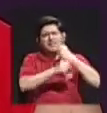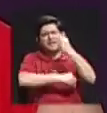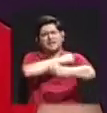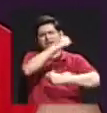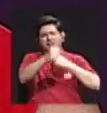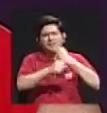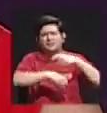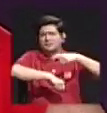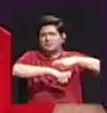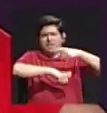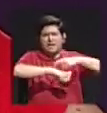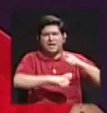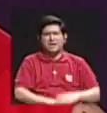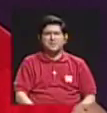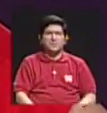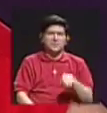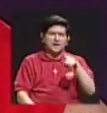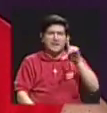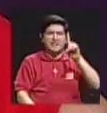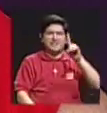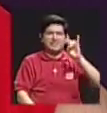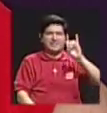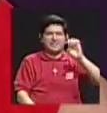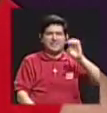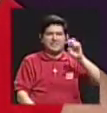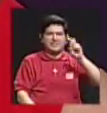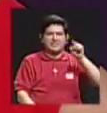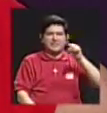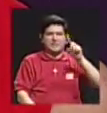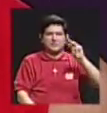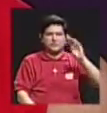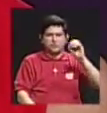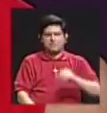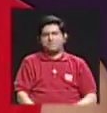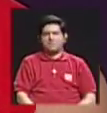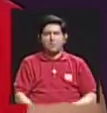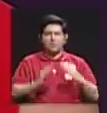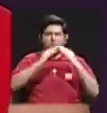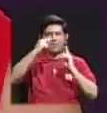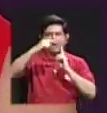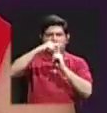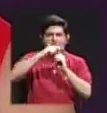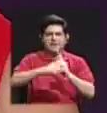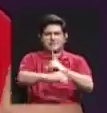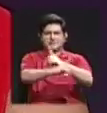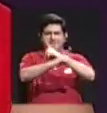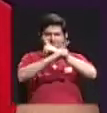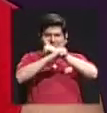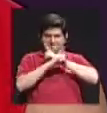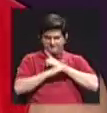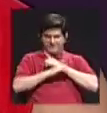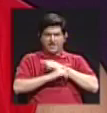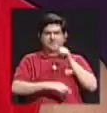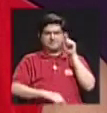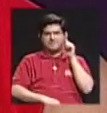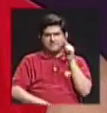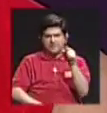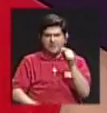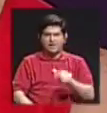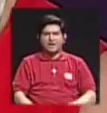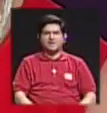anteriores, desde las épocas del diezmo, uh-huh. y que la Iglesia ha defendido